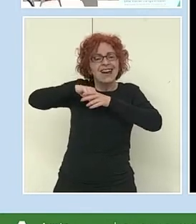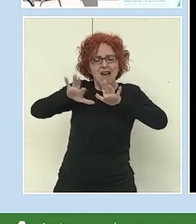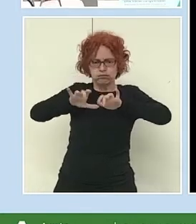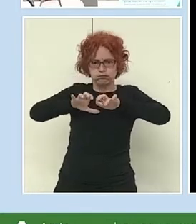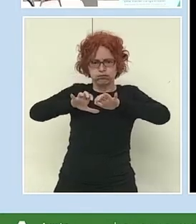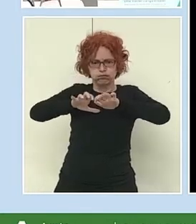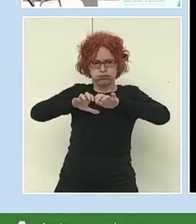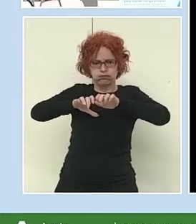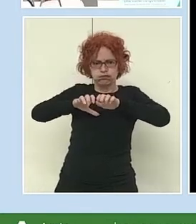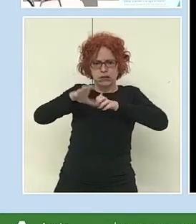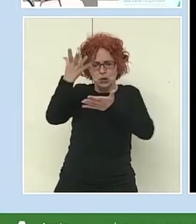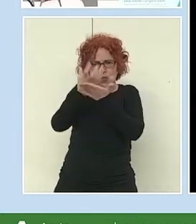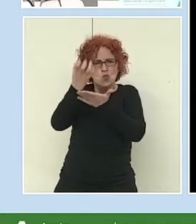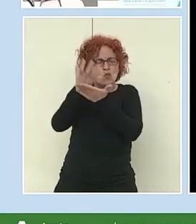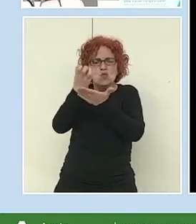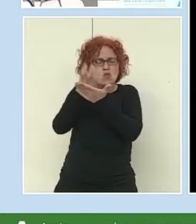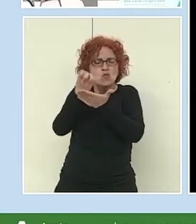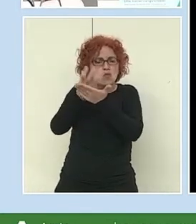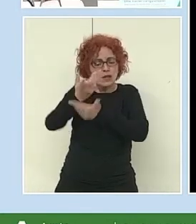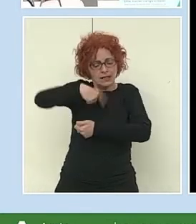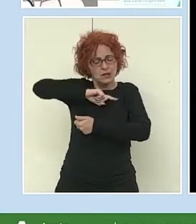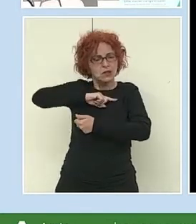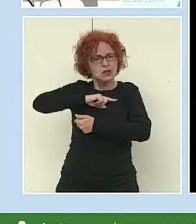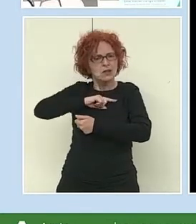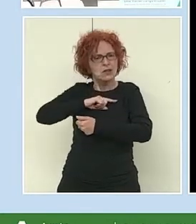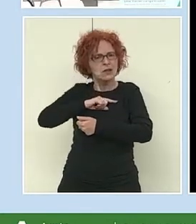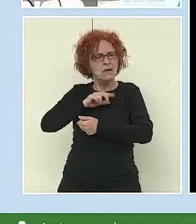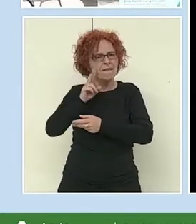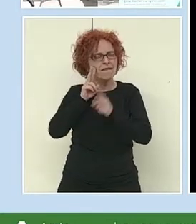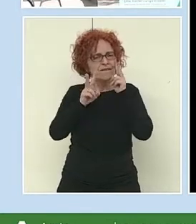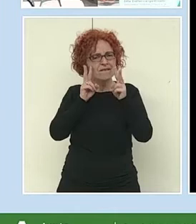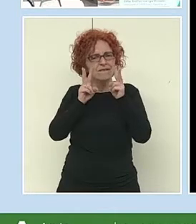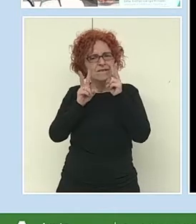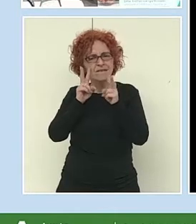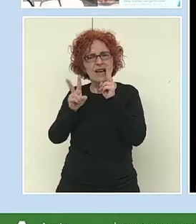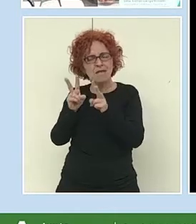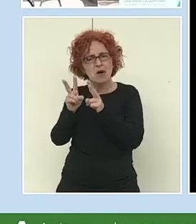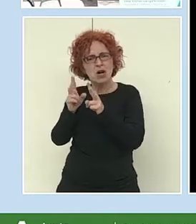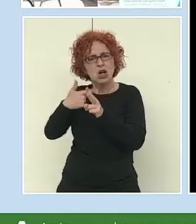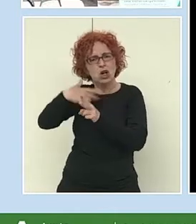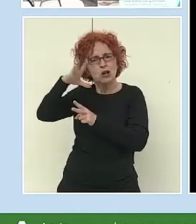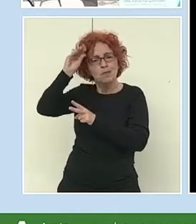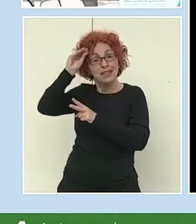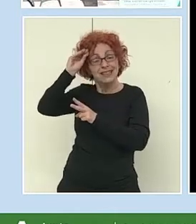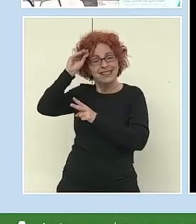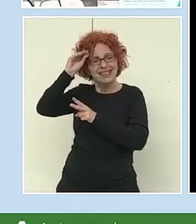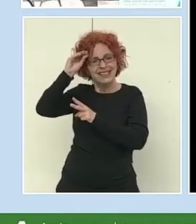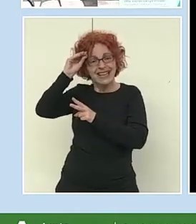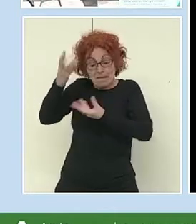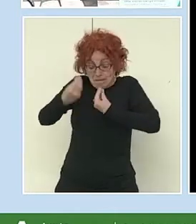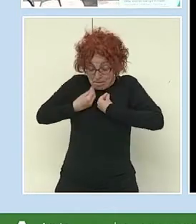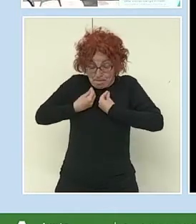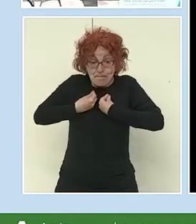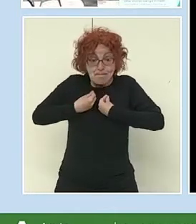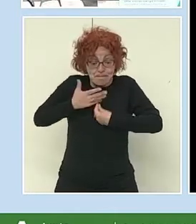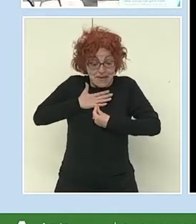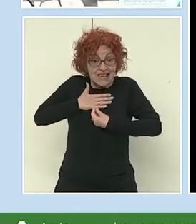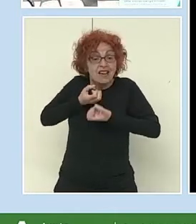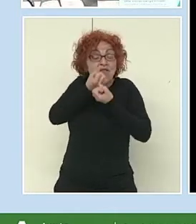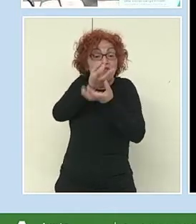de una superpotencia mundial. Con lo cual, hasta aquí entendemos que los datos hoy en día y la